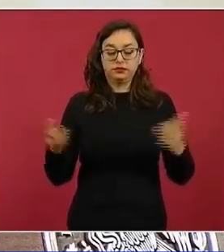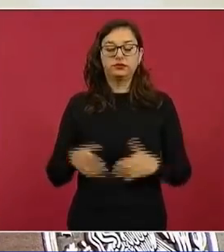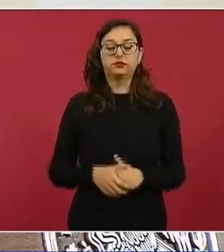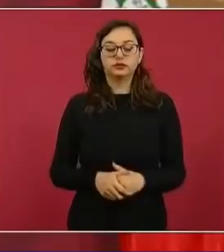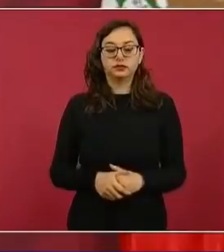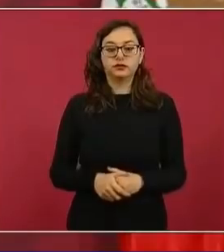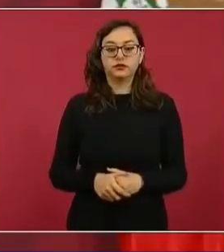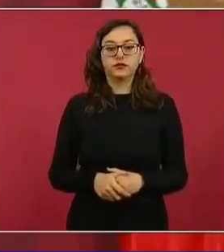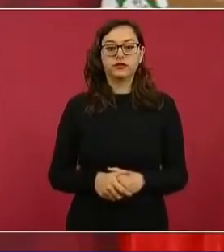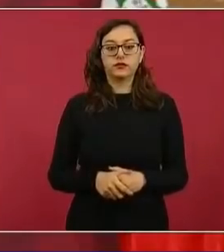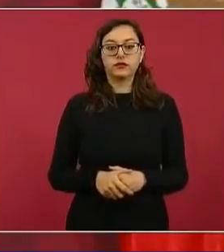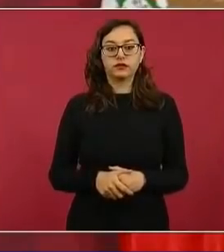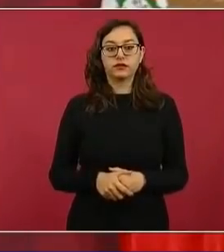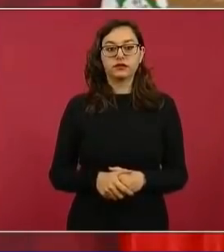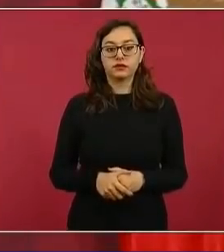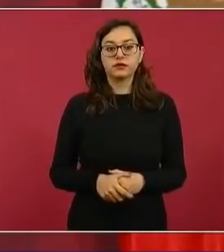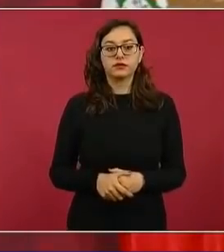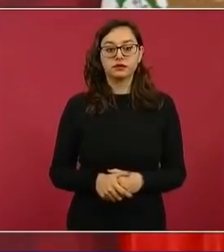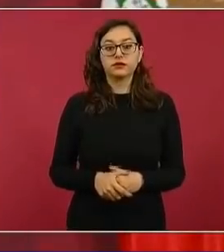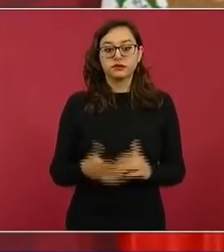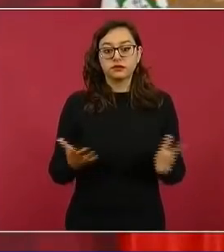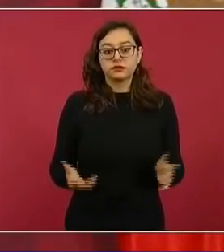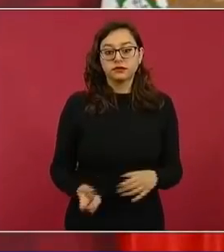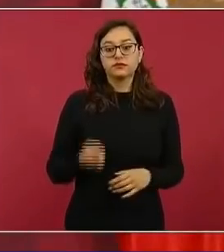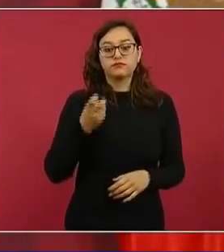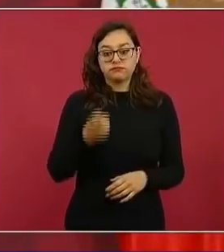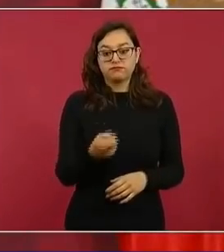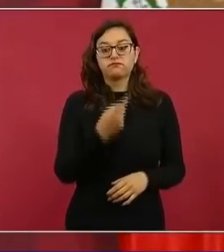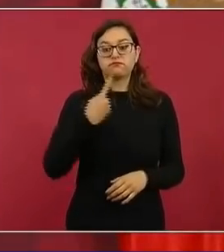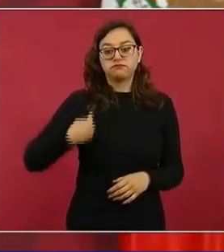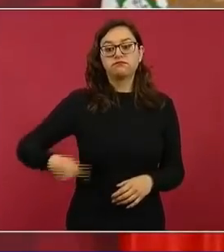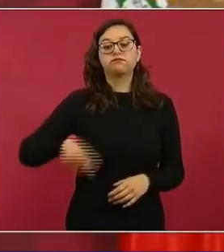Y eso es lo que estamos queriendo